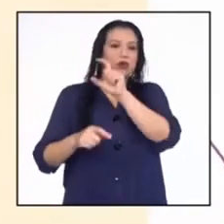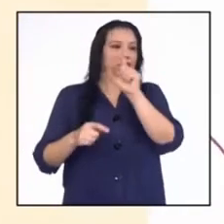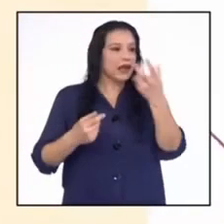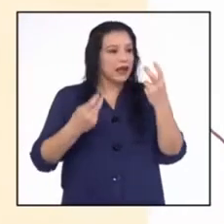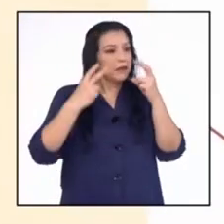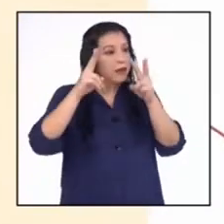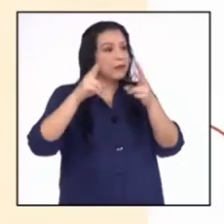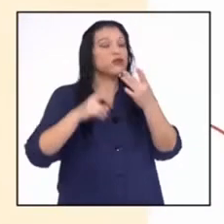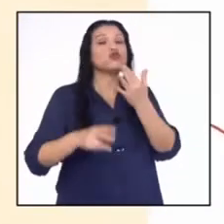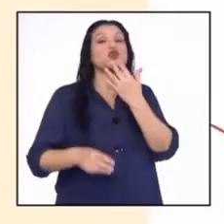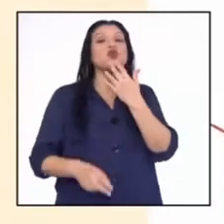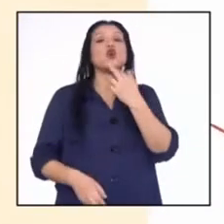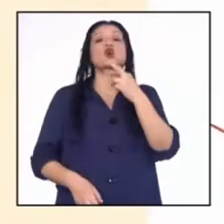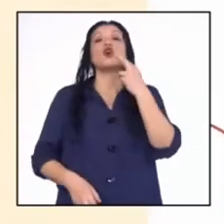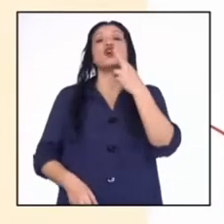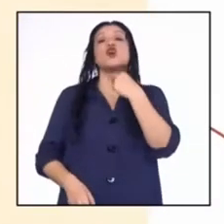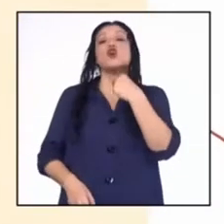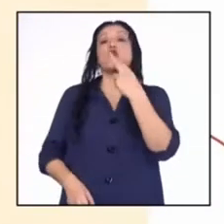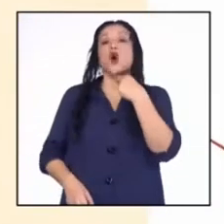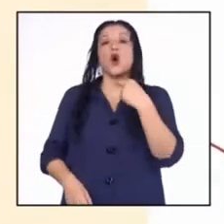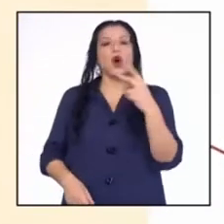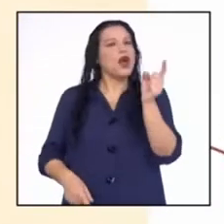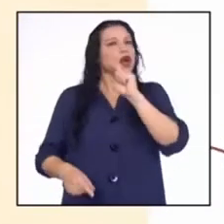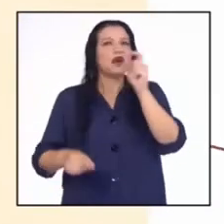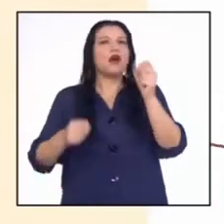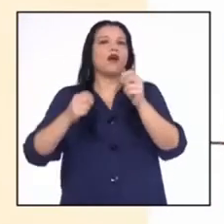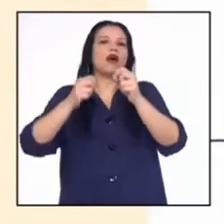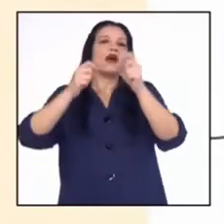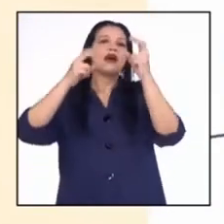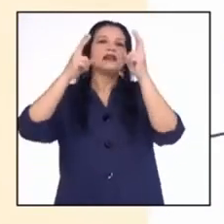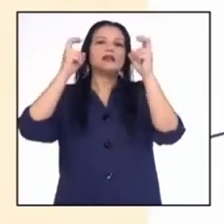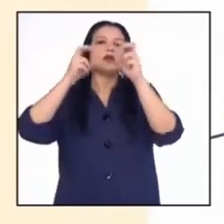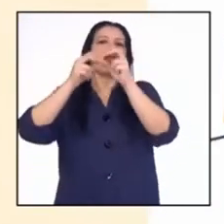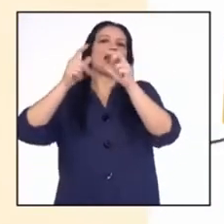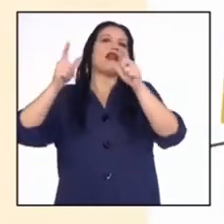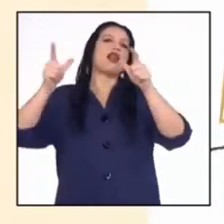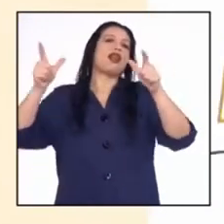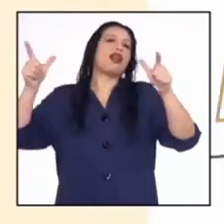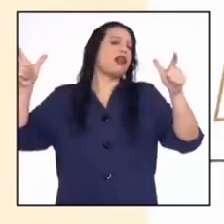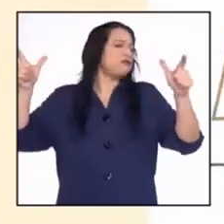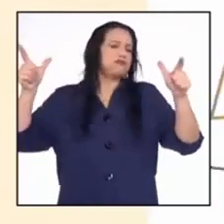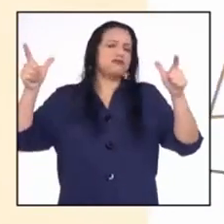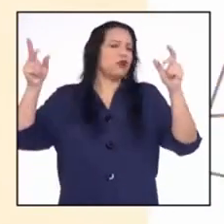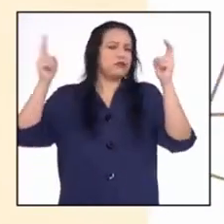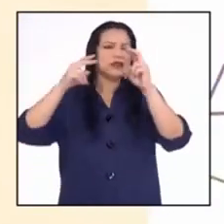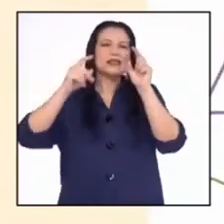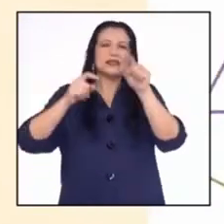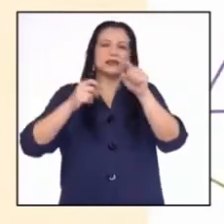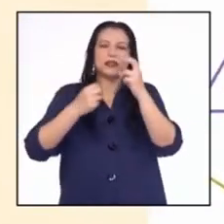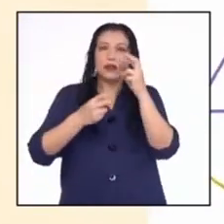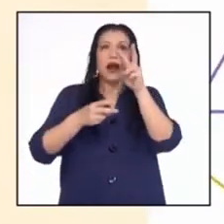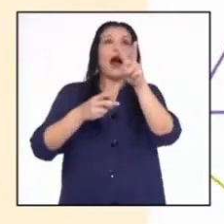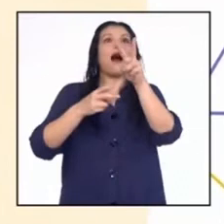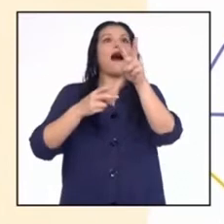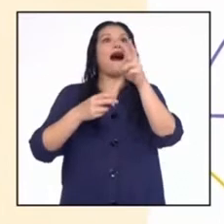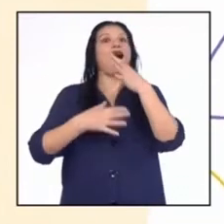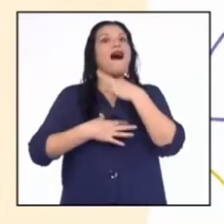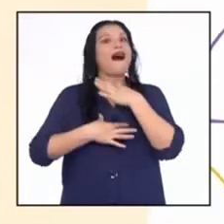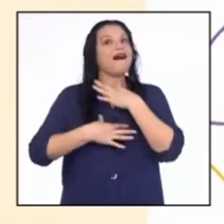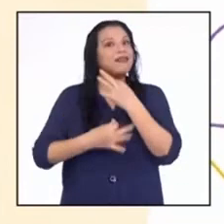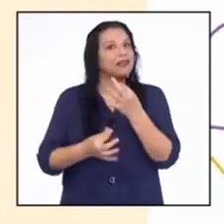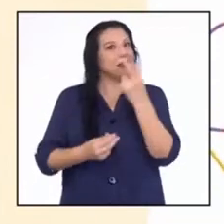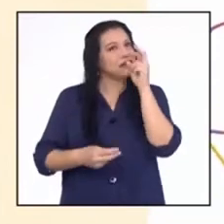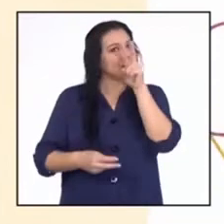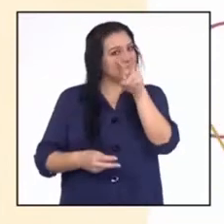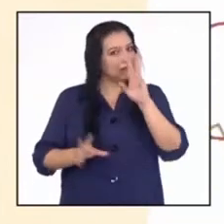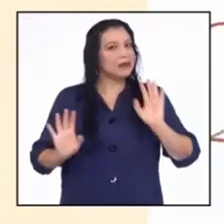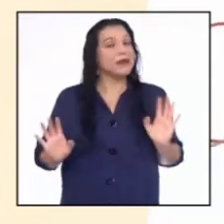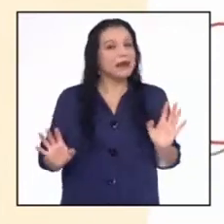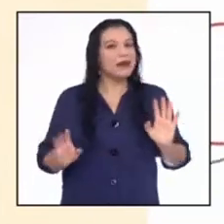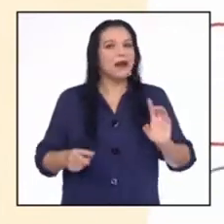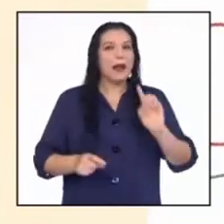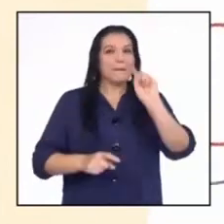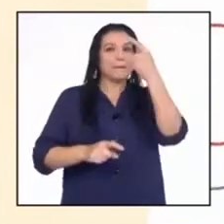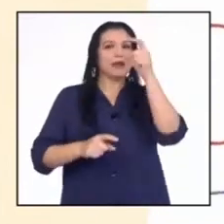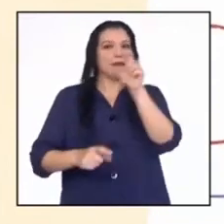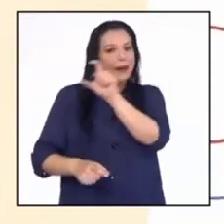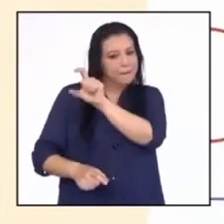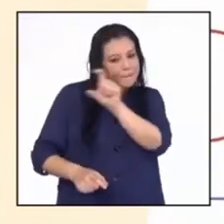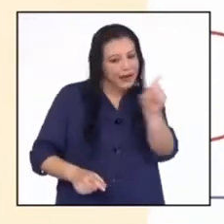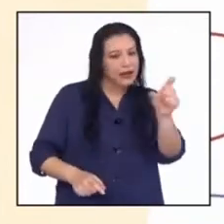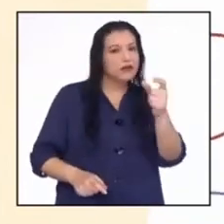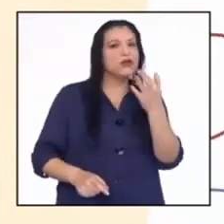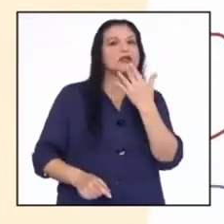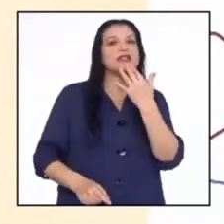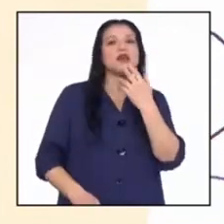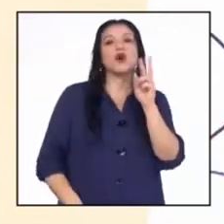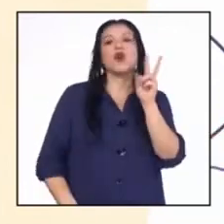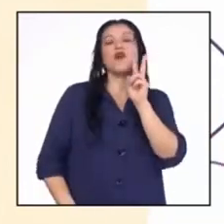en color rojo. No debe ser muy largo y es bueno que enganche en la lectura. Luego, en el primer párrafo, que está en